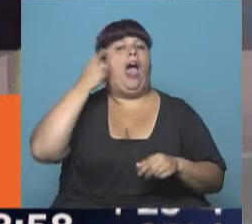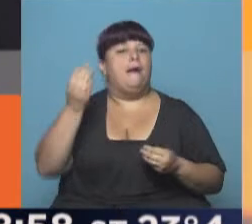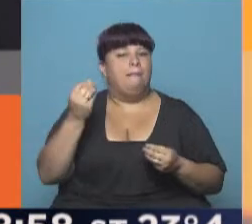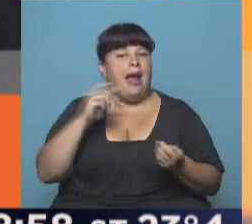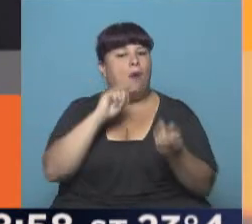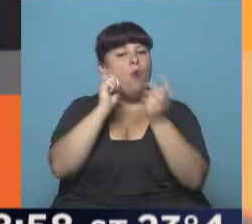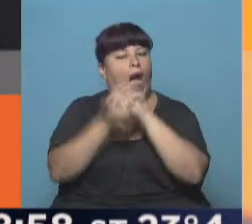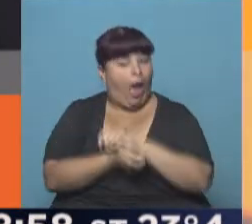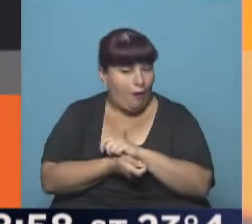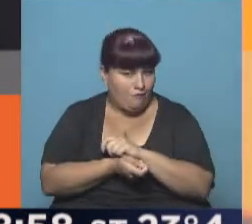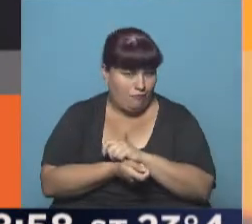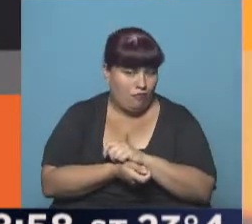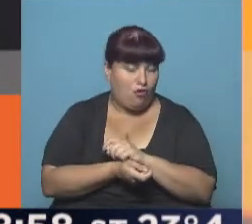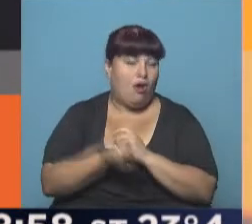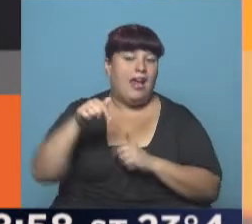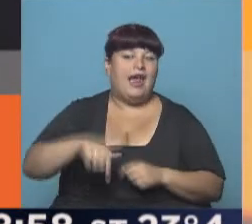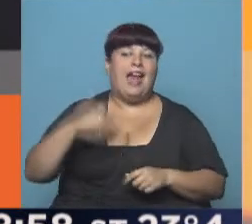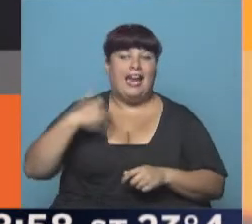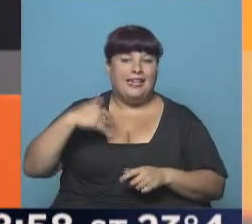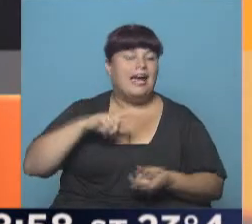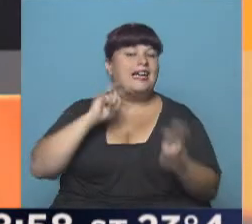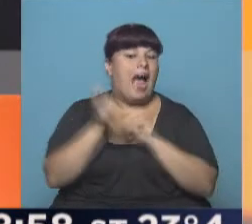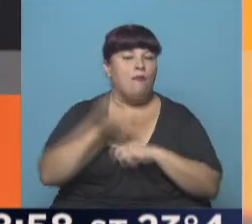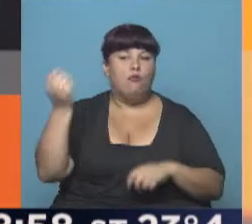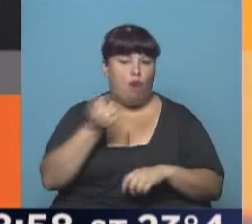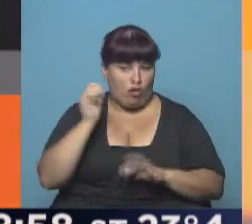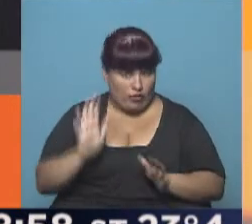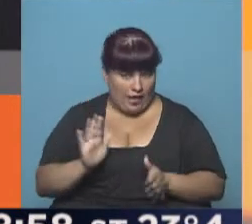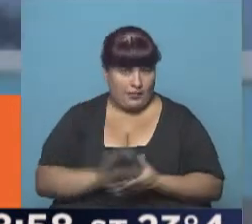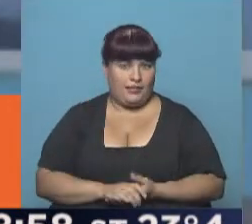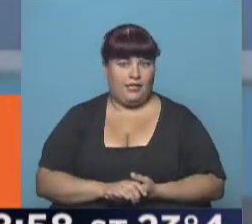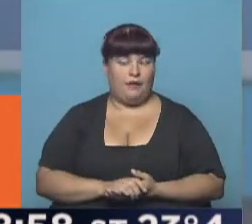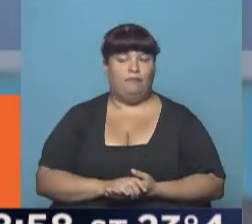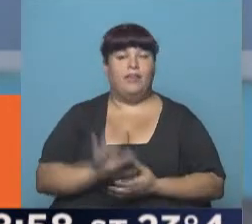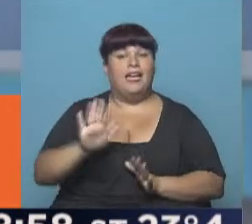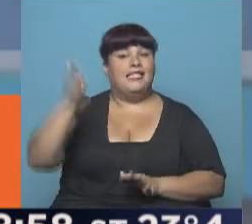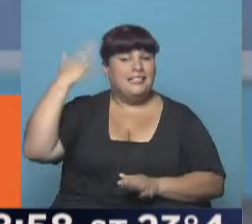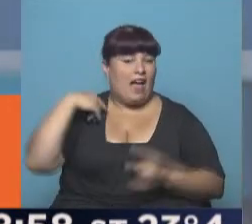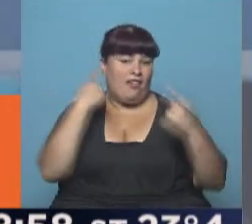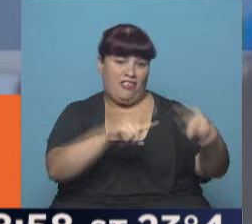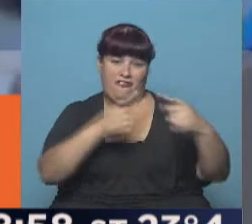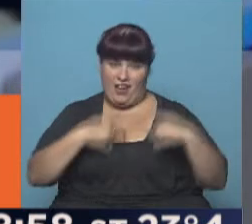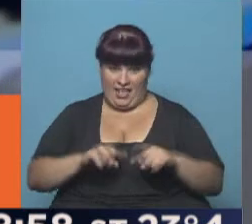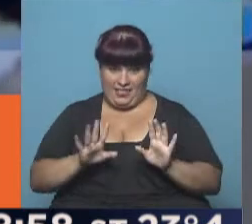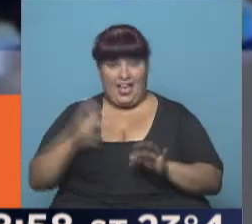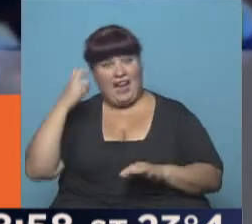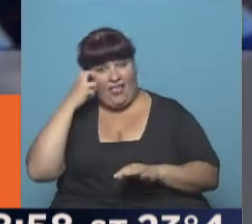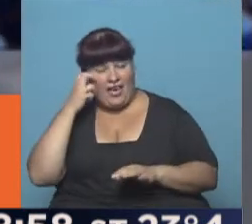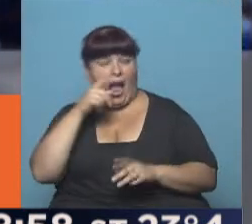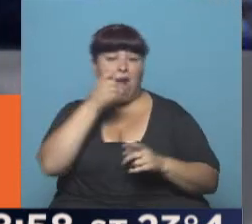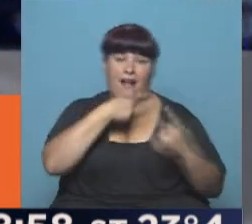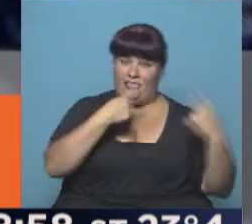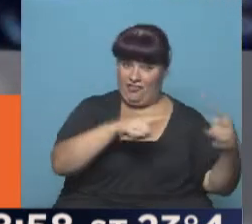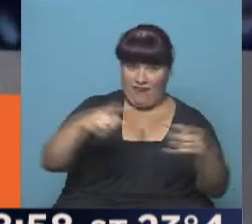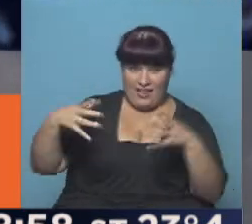una transición en el país de un cambio sustantivo. Venimos de lugares distintos, hay que ganar